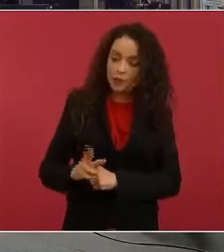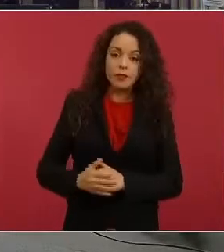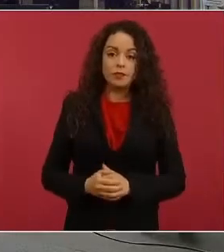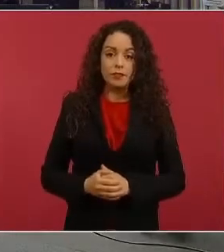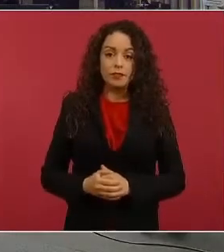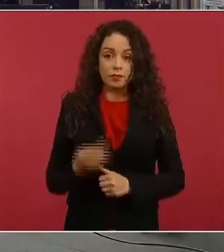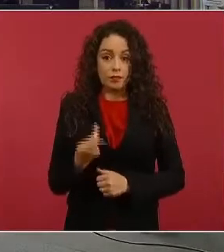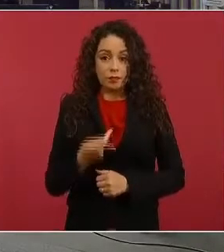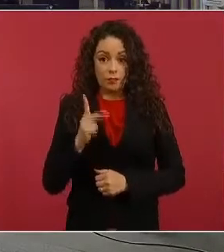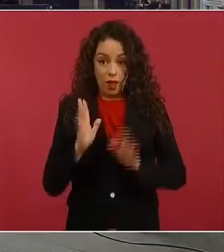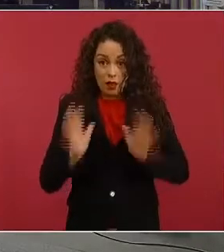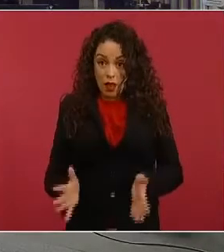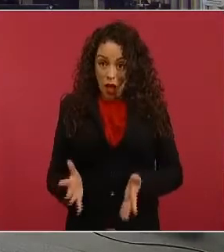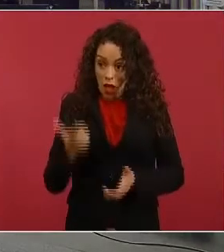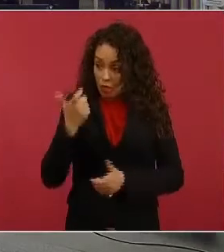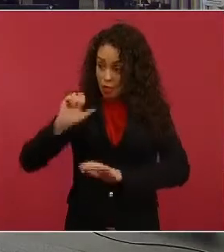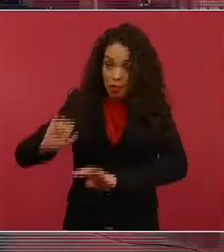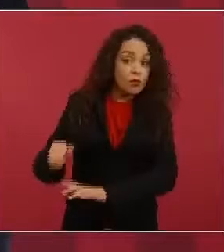no hay inversión.